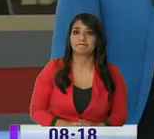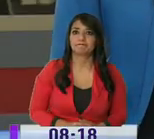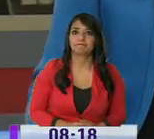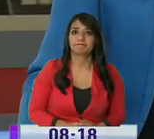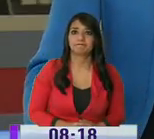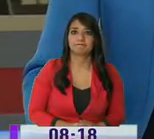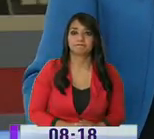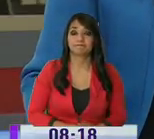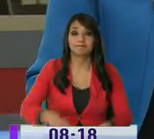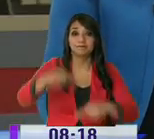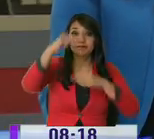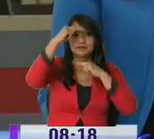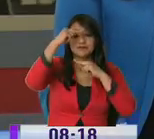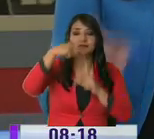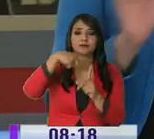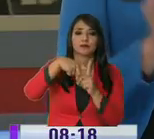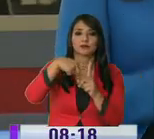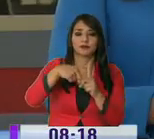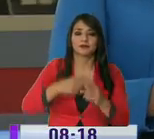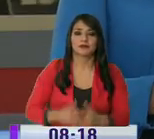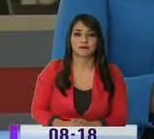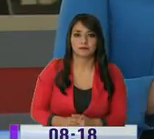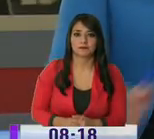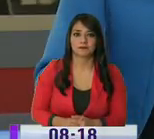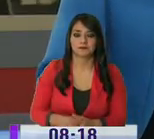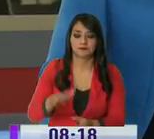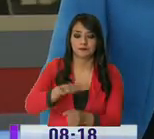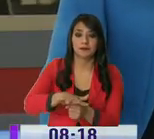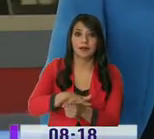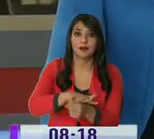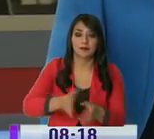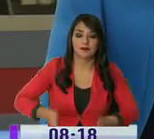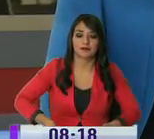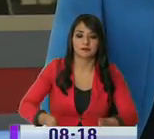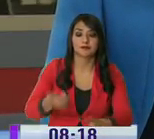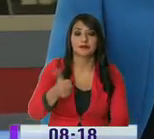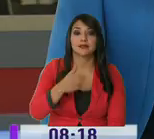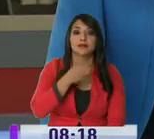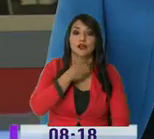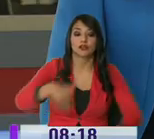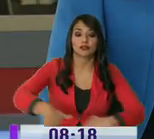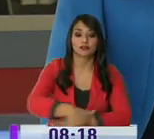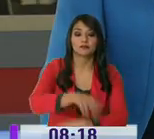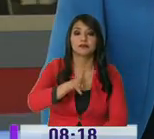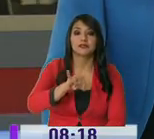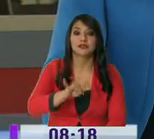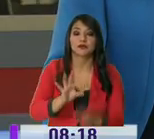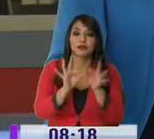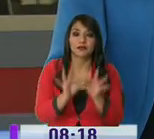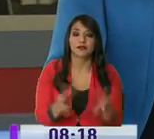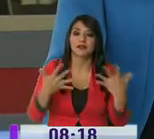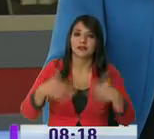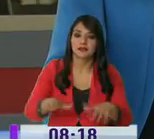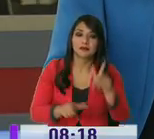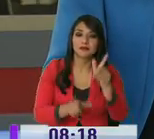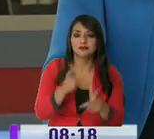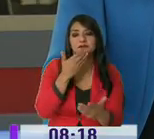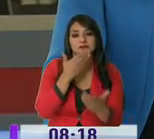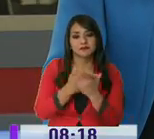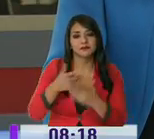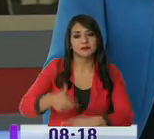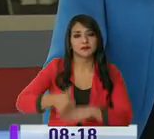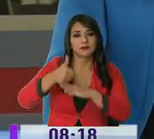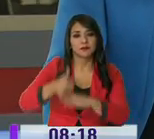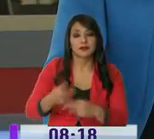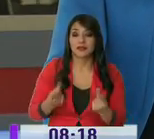Tenemos noticias positivas y es que ya fue repuesta la tapa de una alcantarilla en la avenida 10 de Agosto y Gaspar de Villarroel. Los vecinos agradecen a las autoridades por